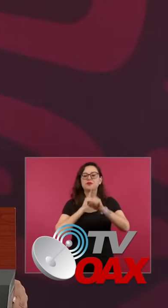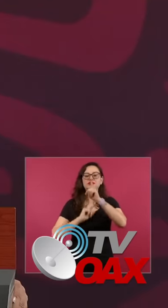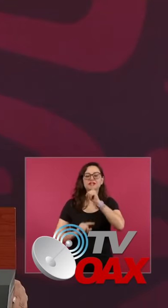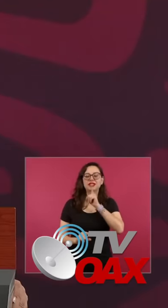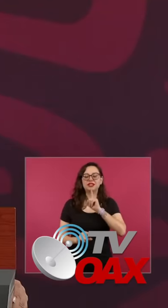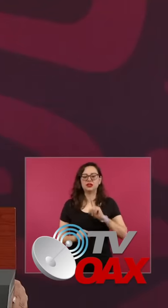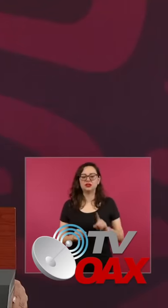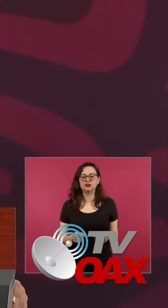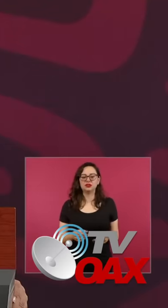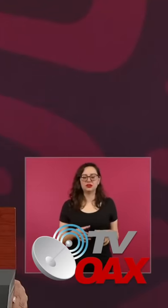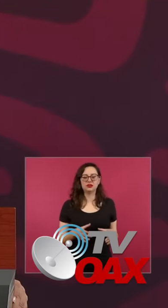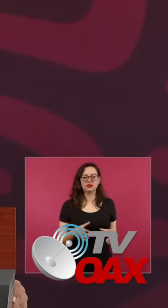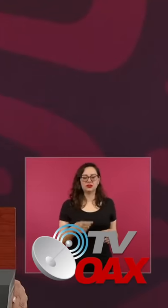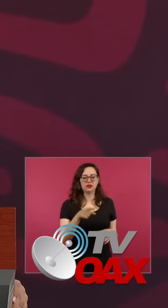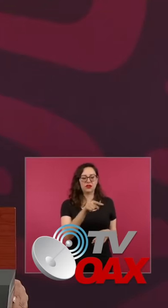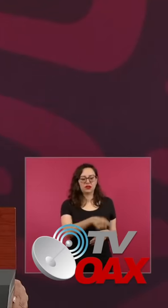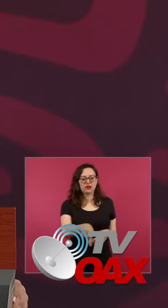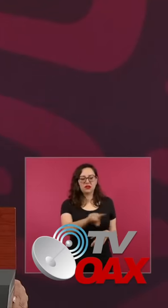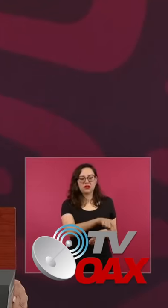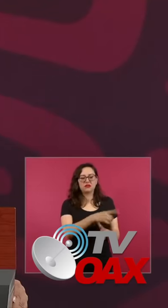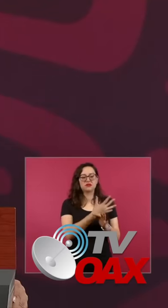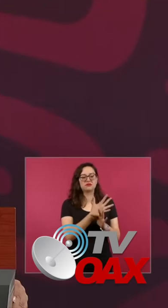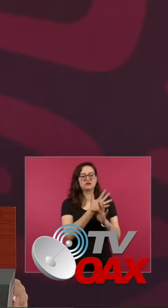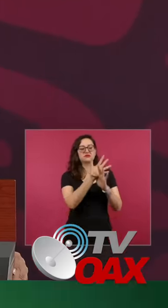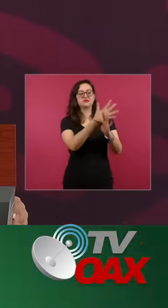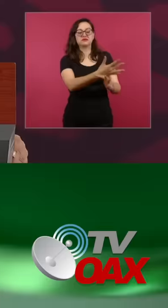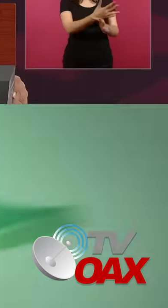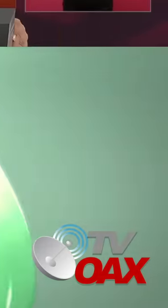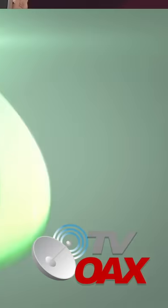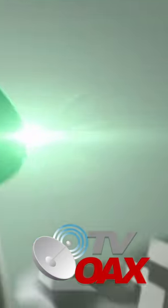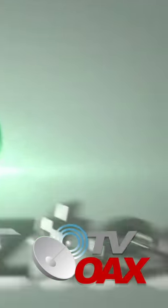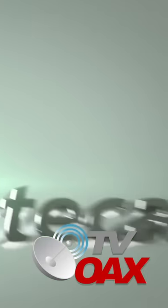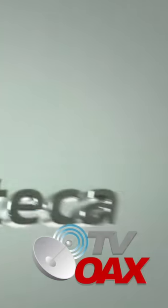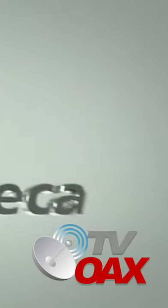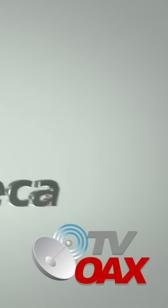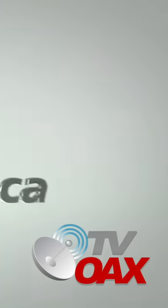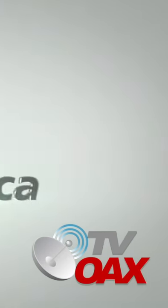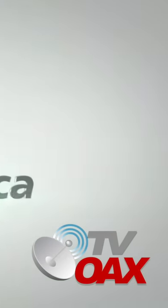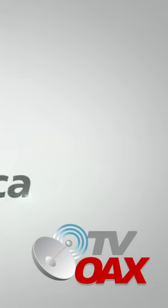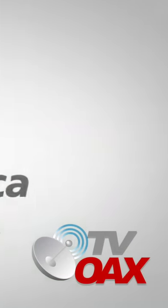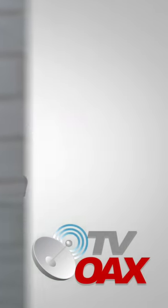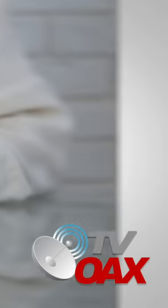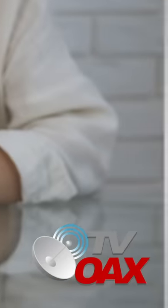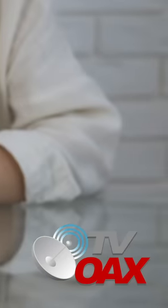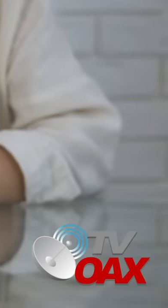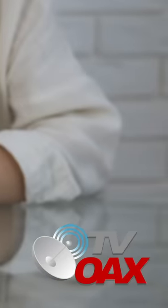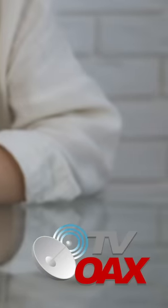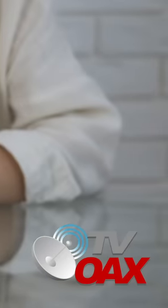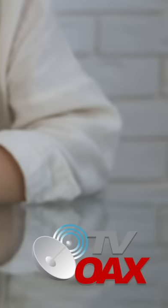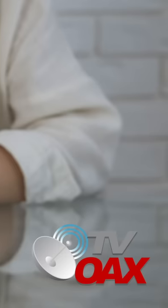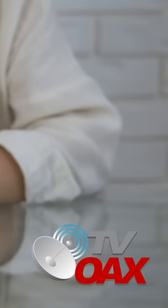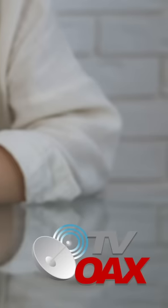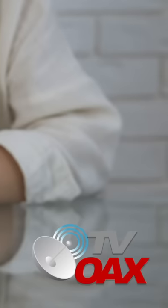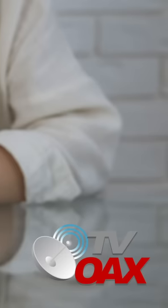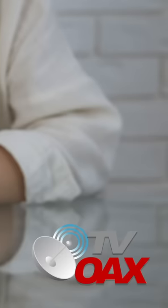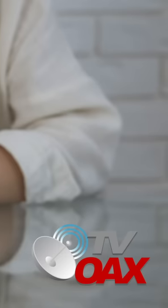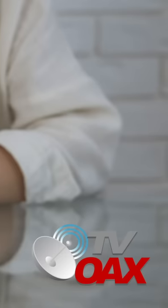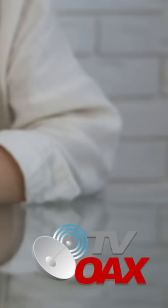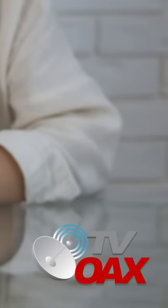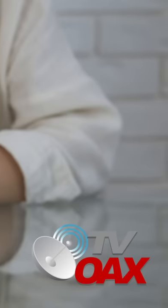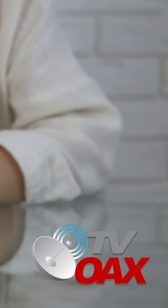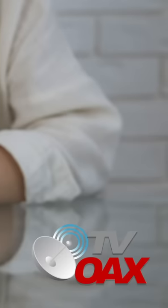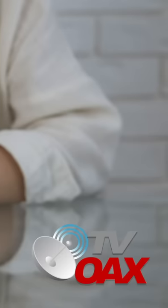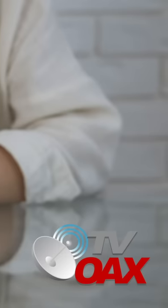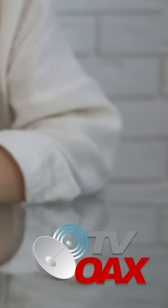López Obrador dio a conocer los millones de pesos que Banco Azteca, propiedad de Ricardo Salinas Pliego, debe a